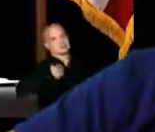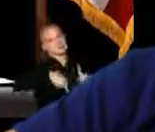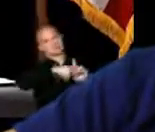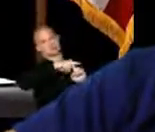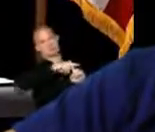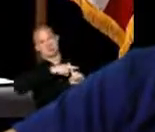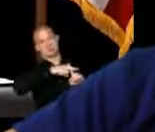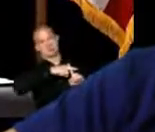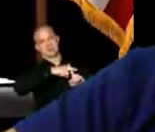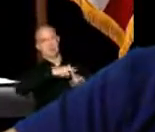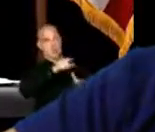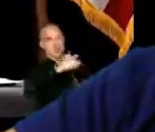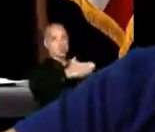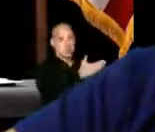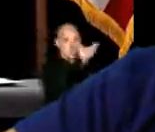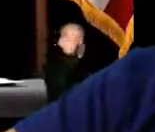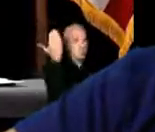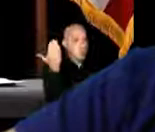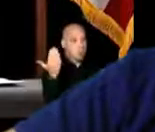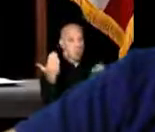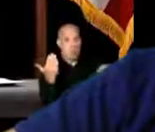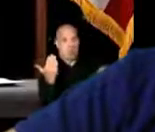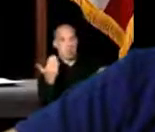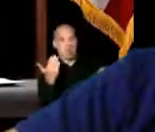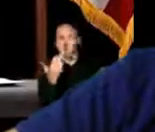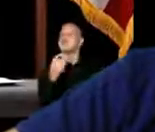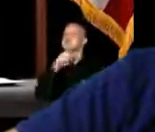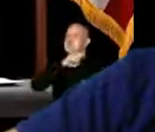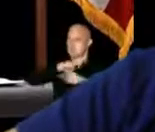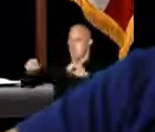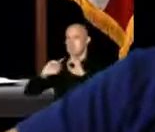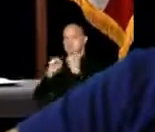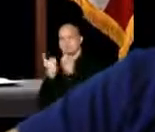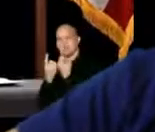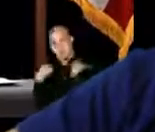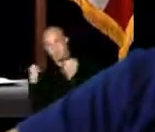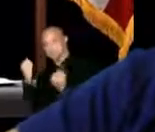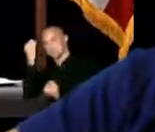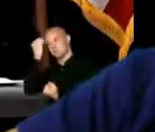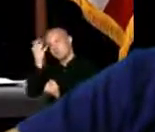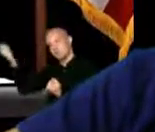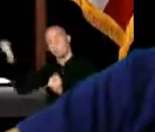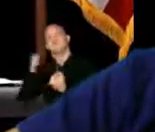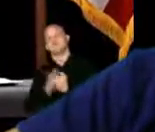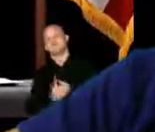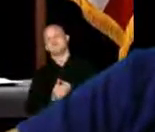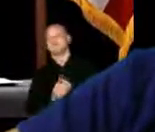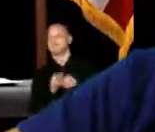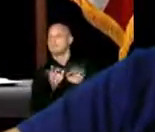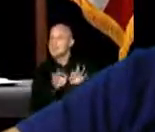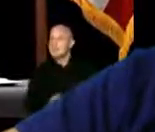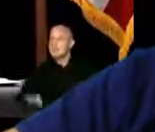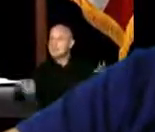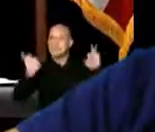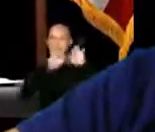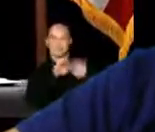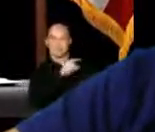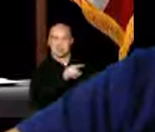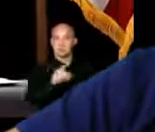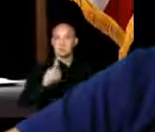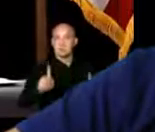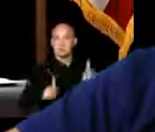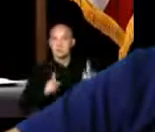parts en esto de las tiendas o los negocios de ventas al detal, están incluidos